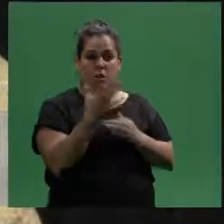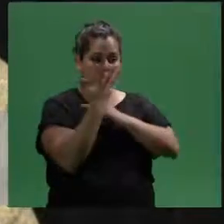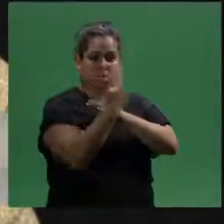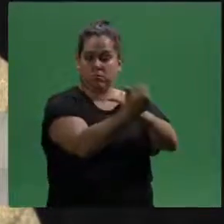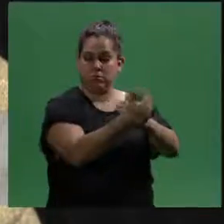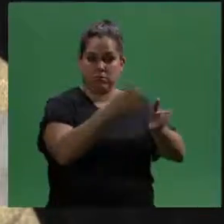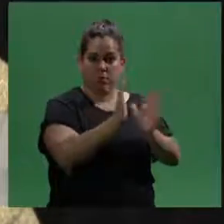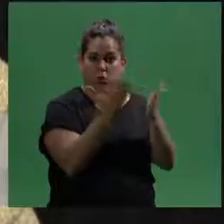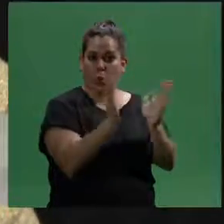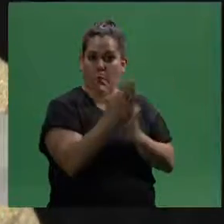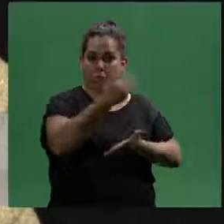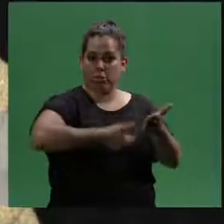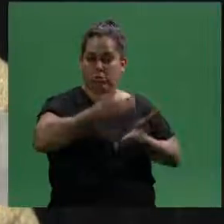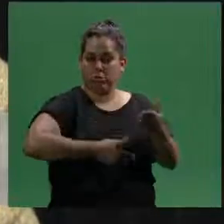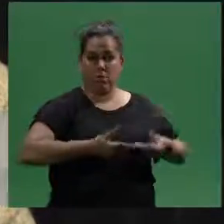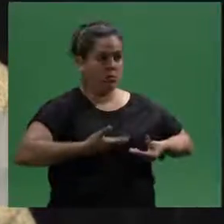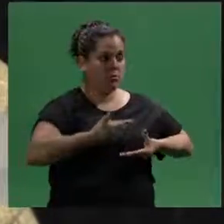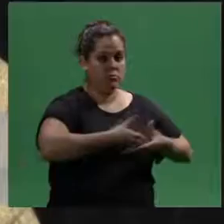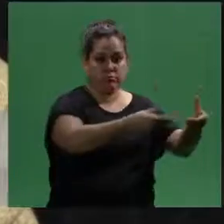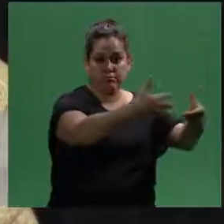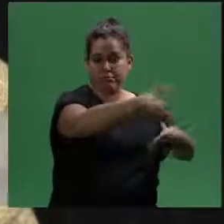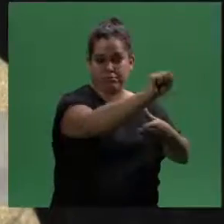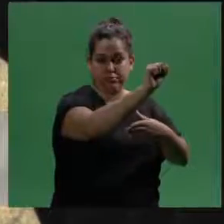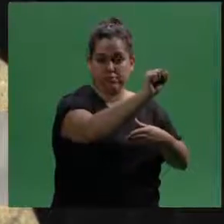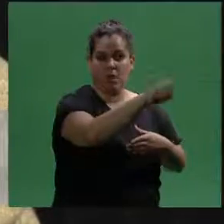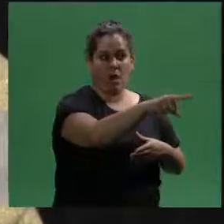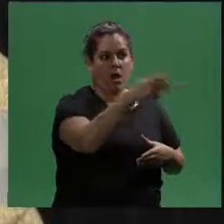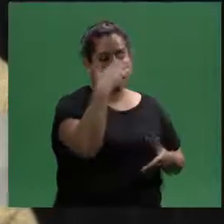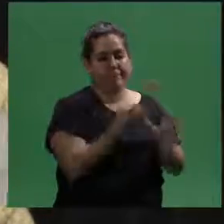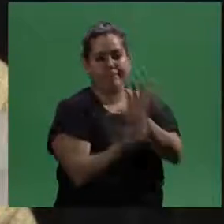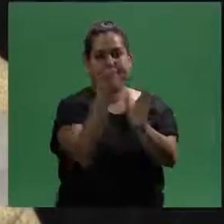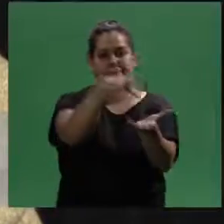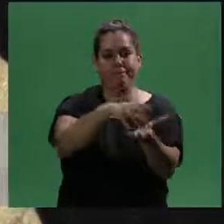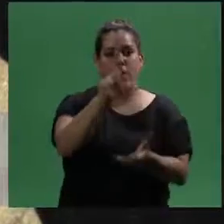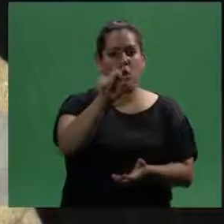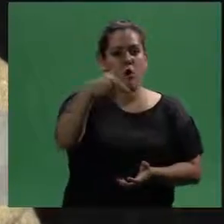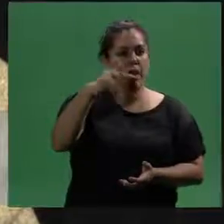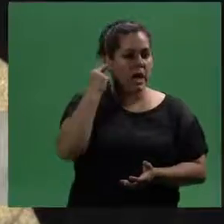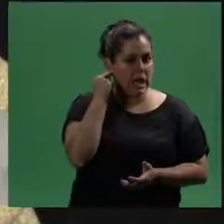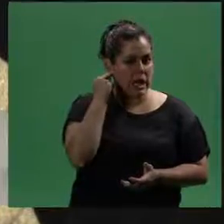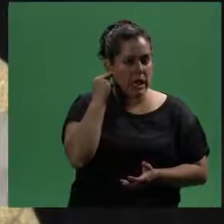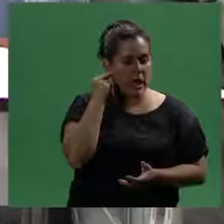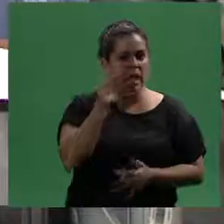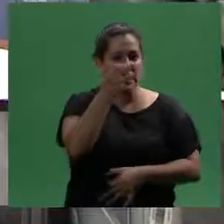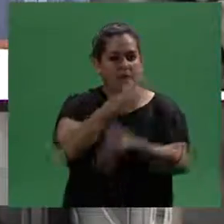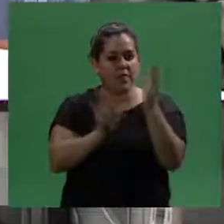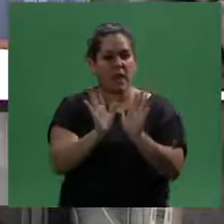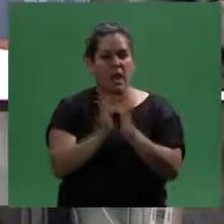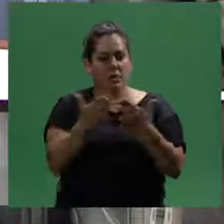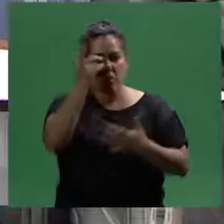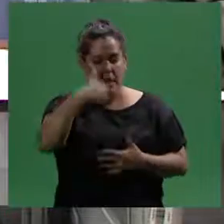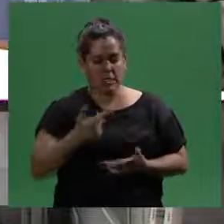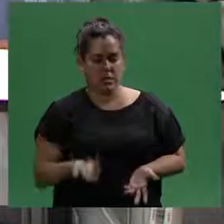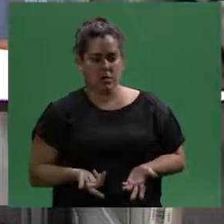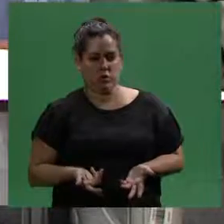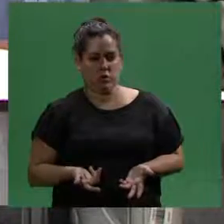sustrajo todos los archivos y los puso como propios en una ONG que les vendía a las personas con discapacidad visual los libros